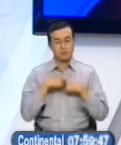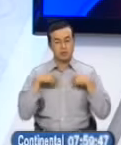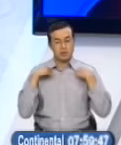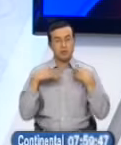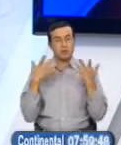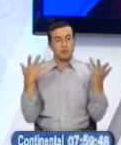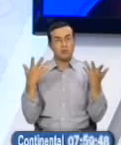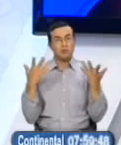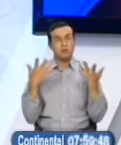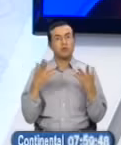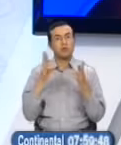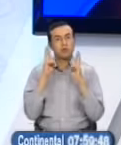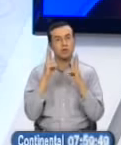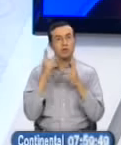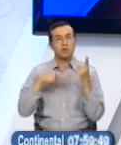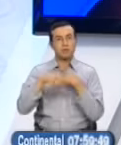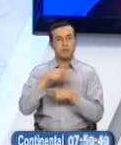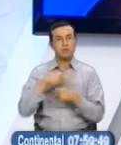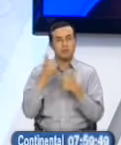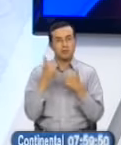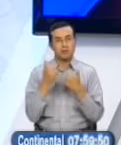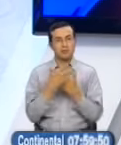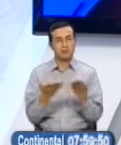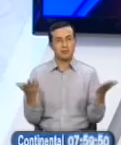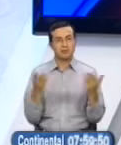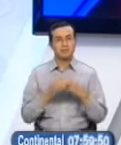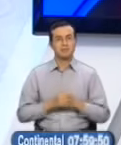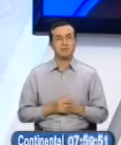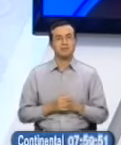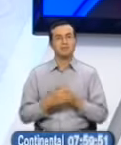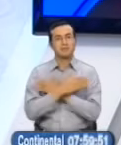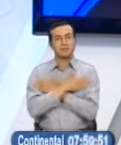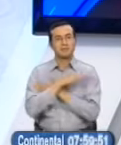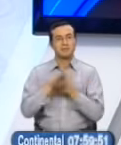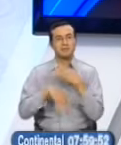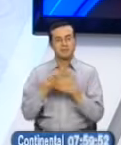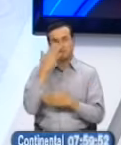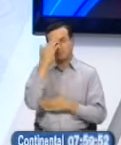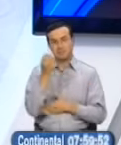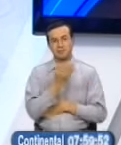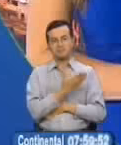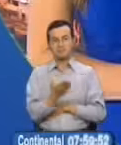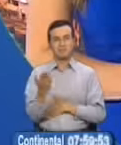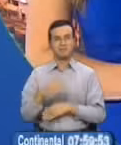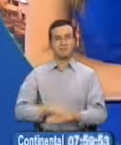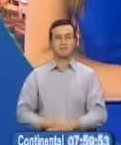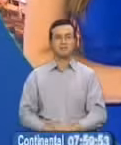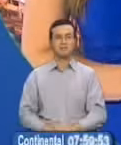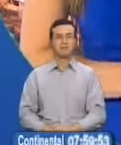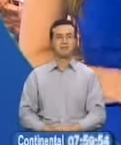al menos esperamos que regrese completo. Un abrazo para todos. Buenos días.